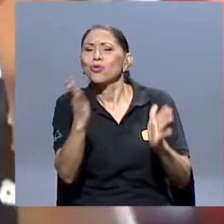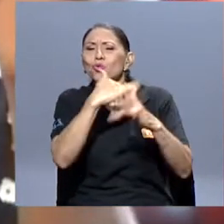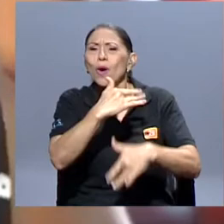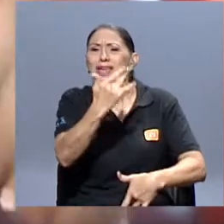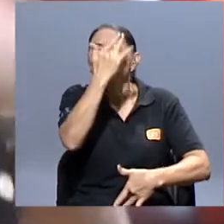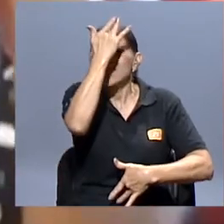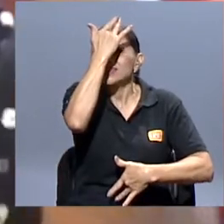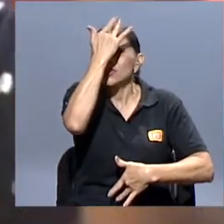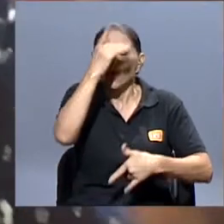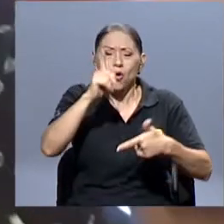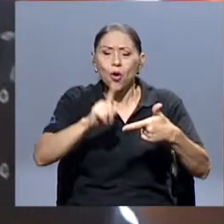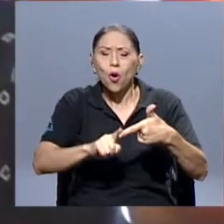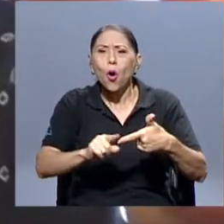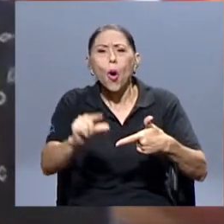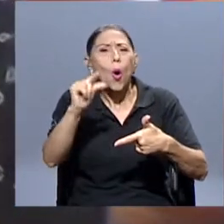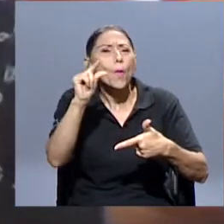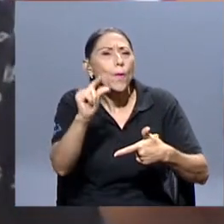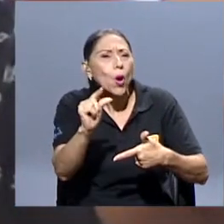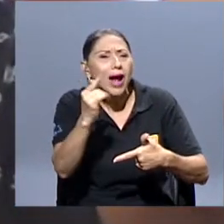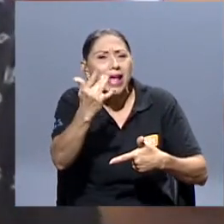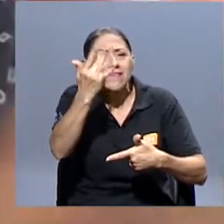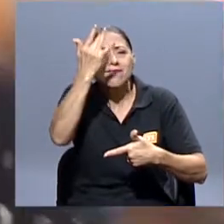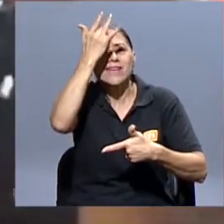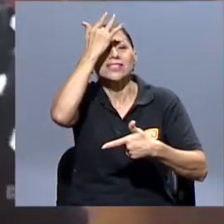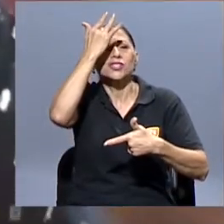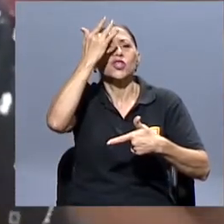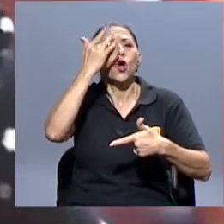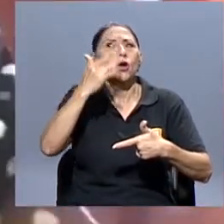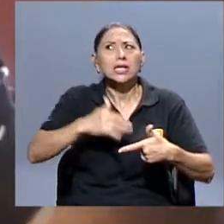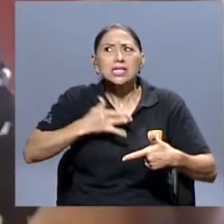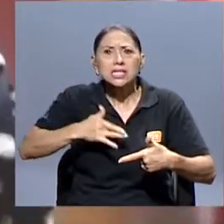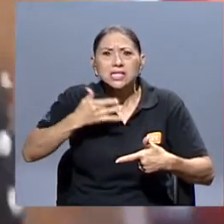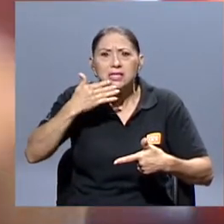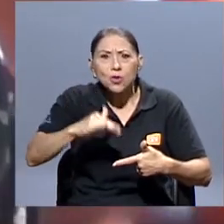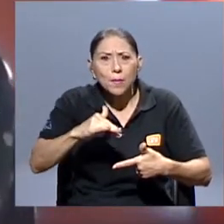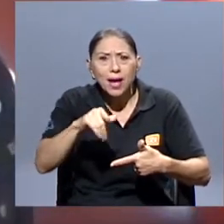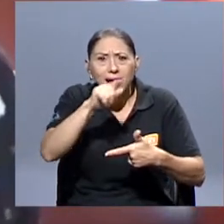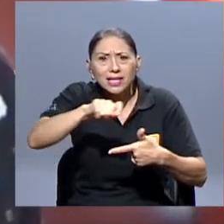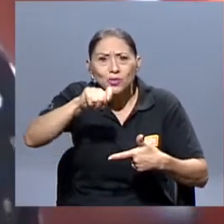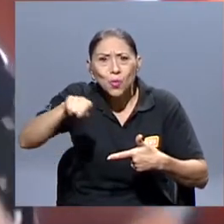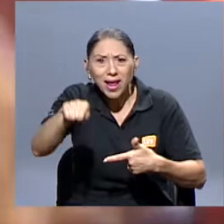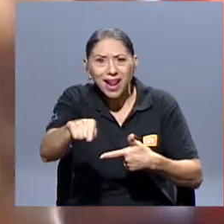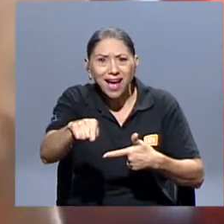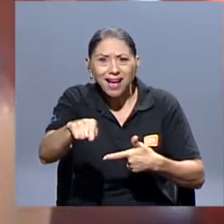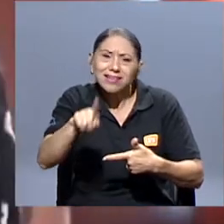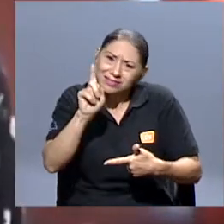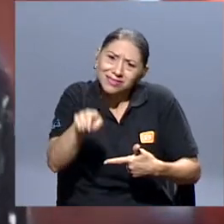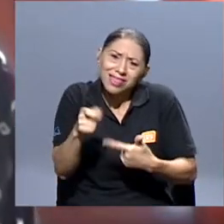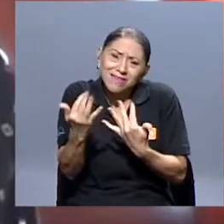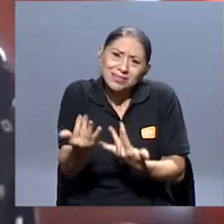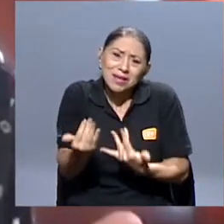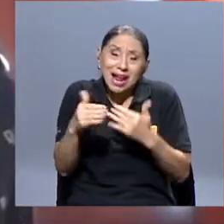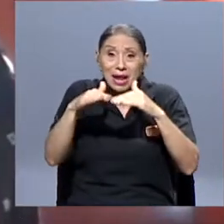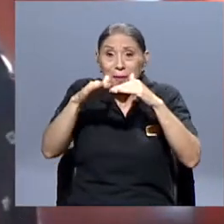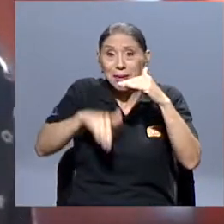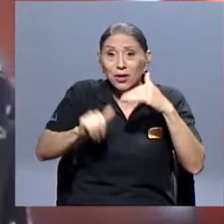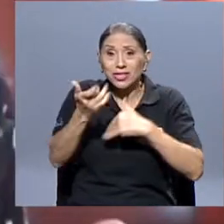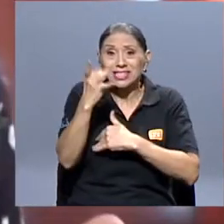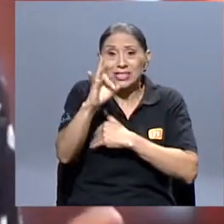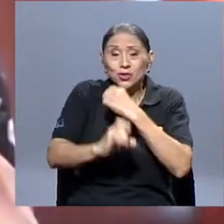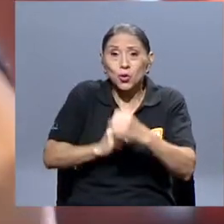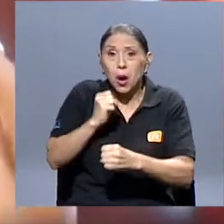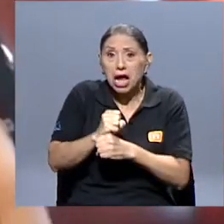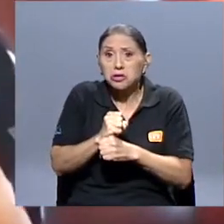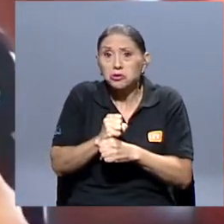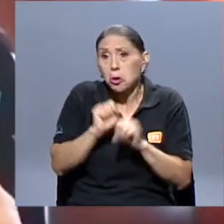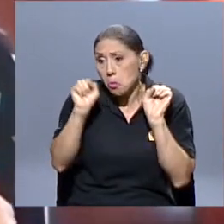poca infección sintomática en escuela, que es de esperar. ¿Por qué? Porque los menores de 18 tienen una alta probabilidad de no manifestar ningún